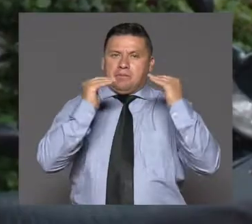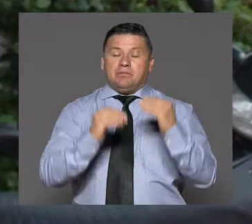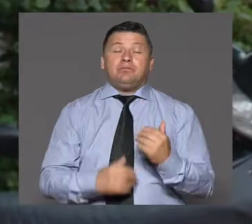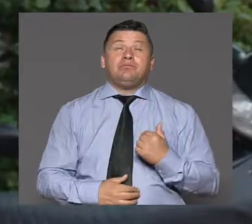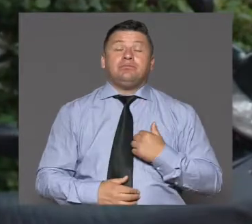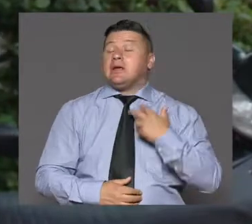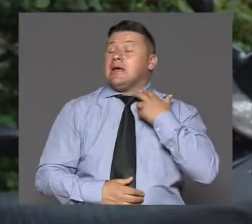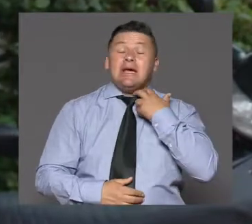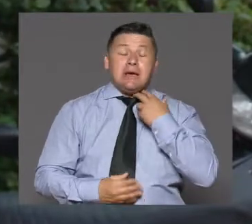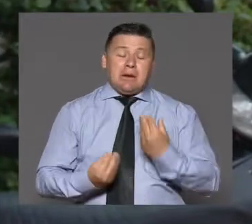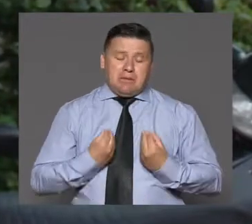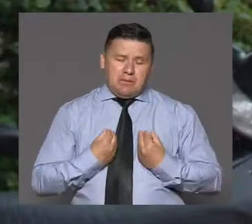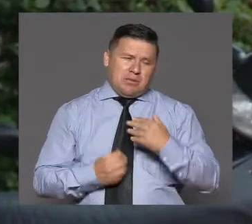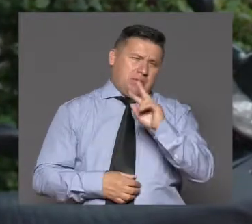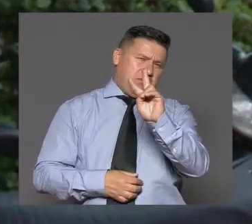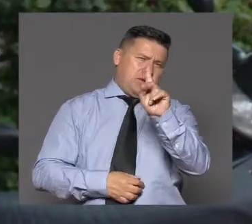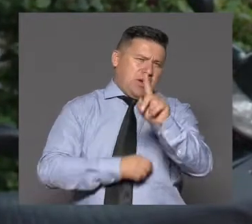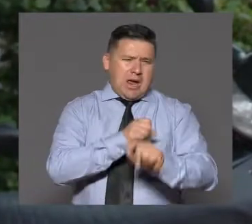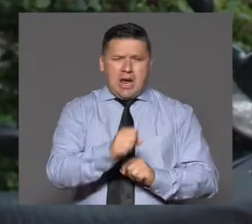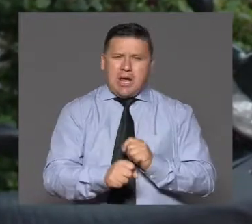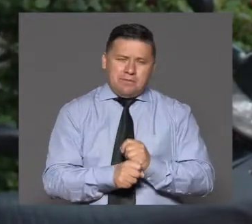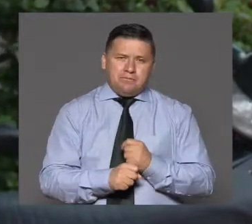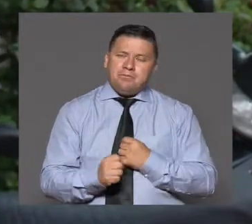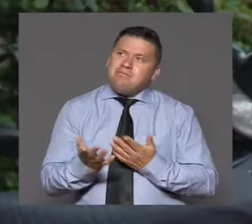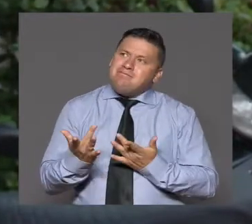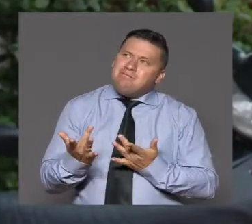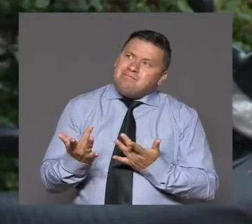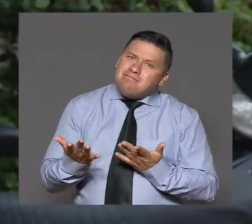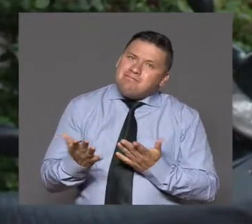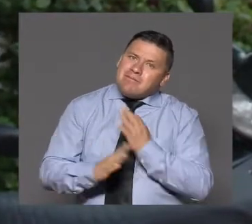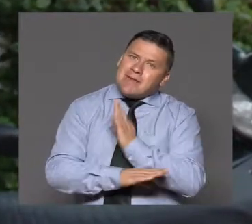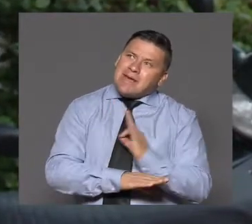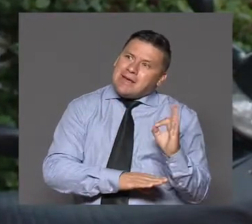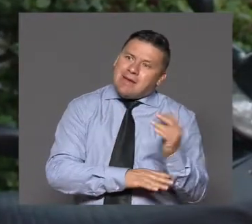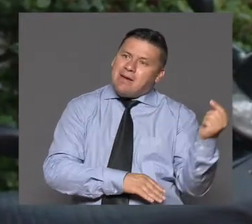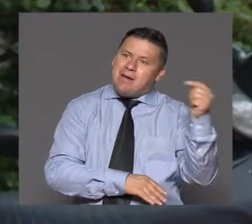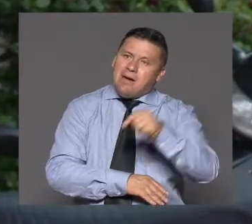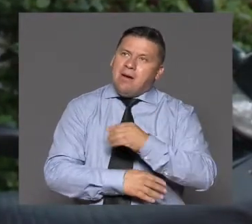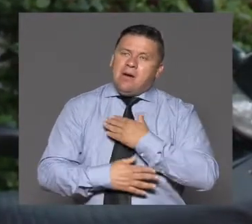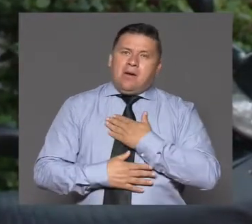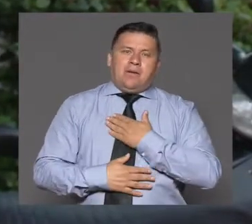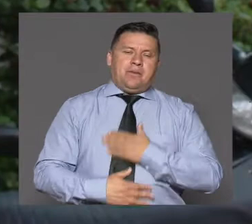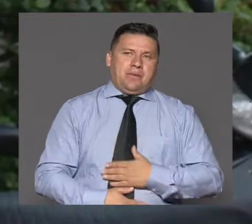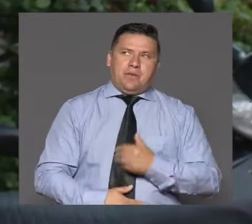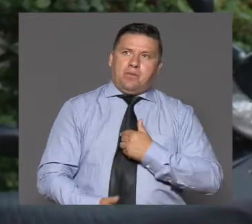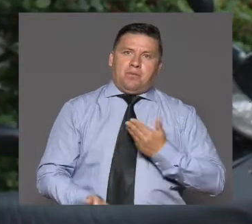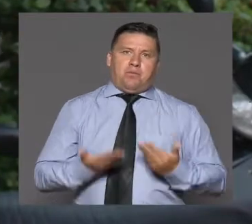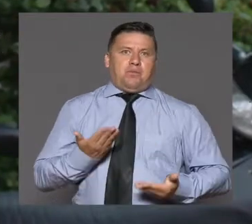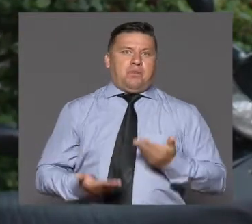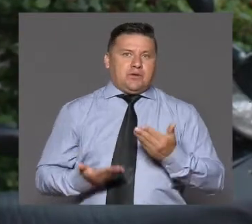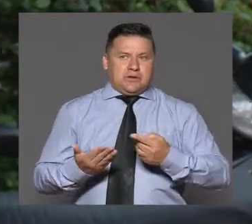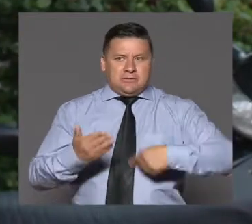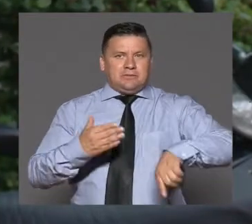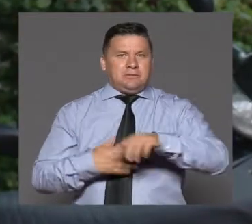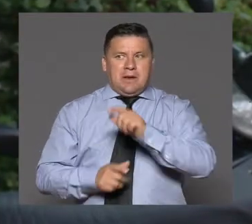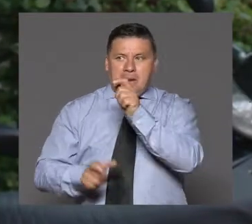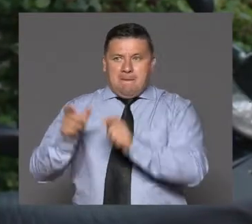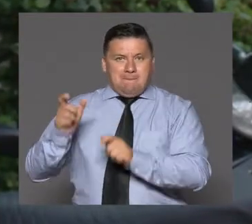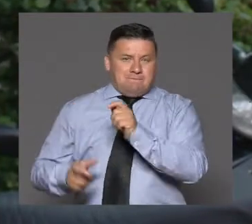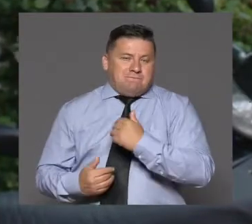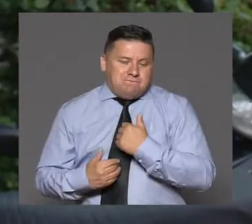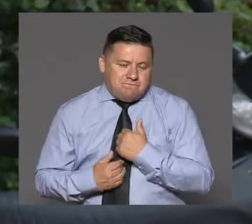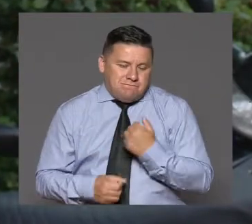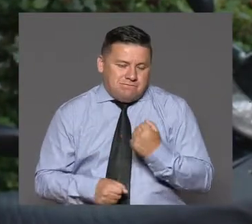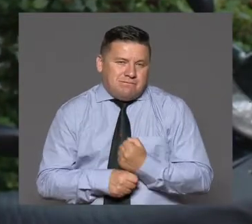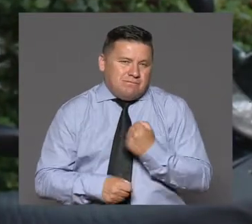viviendo en Girardot más de 21 años y estaba esperando era que llegara la ESAP acá, que nos diera la posibilidad de que a personas como a mí,